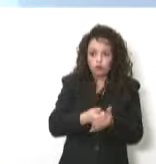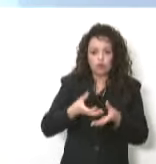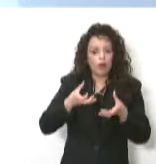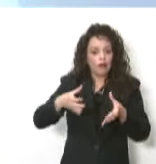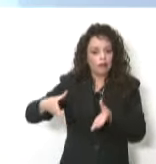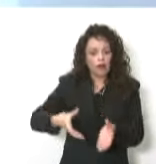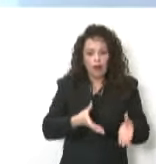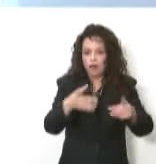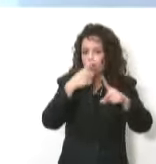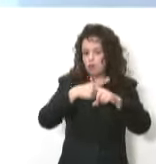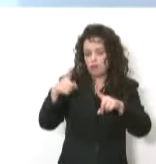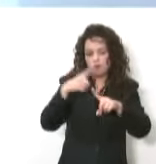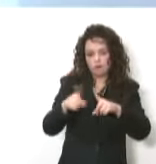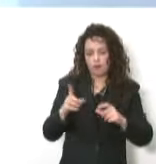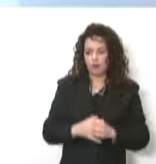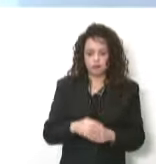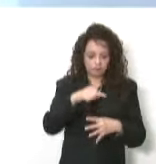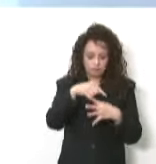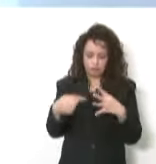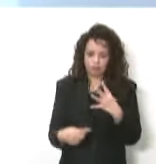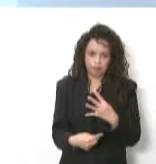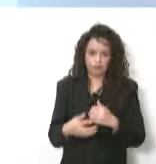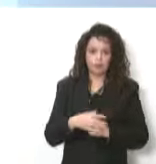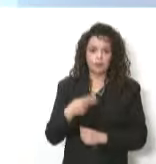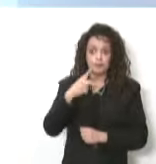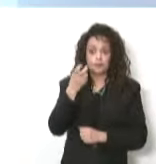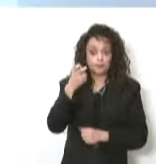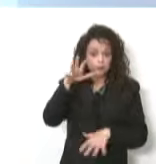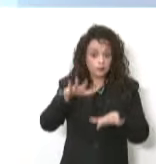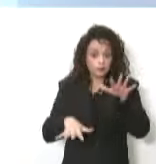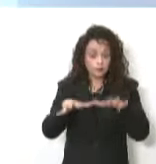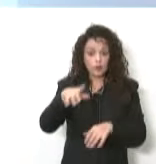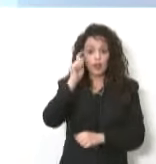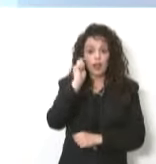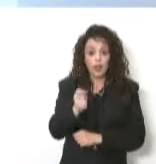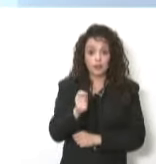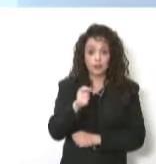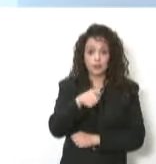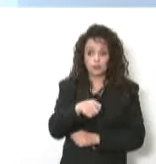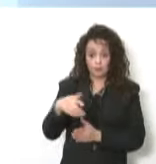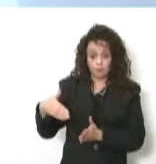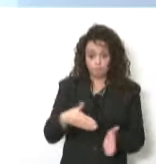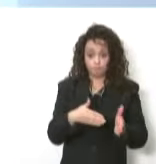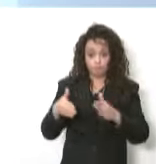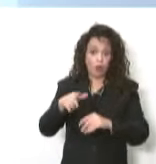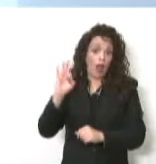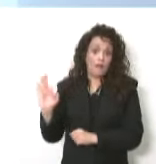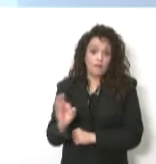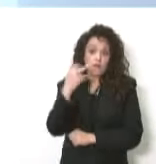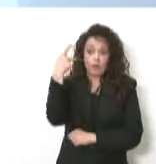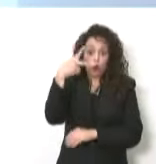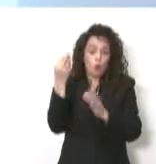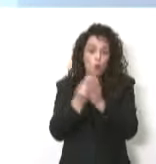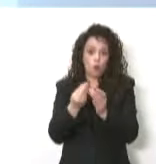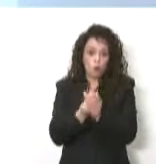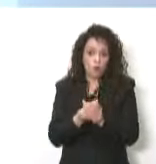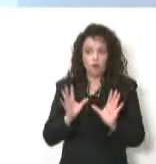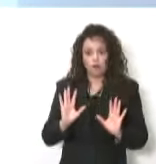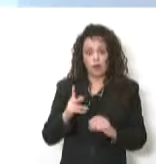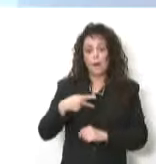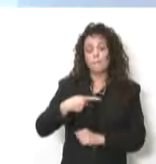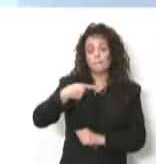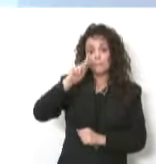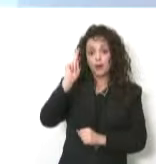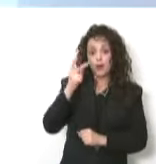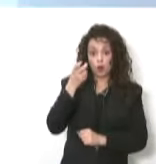veces entablan o se componen en lo que son tramos federales. Pero le dije, pero no hay duda que